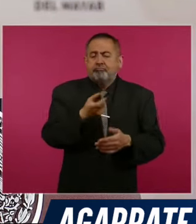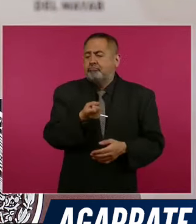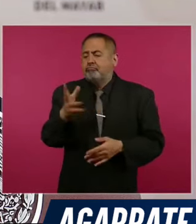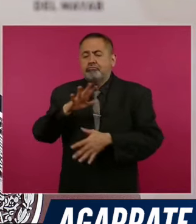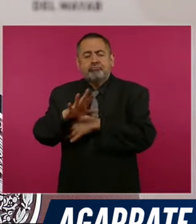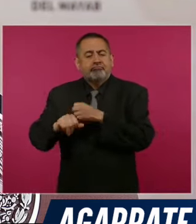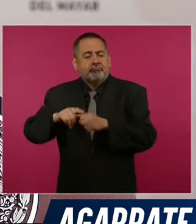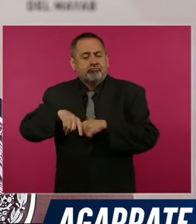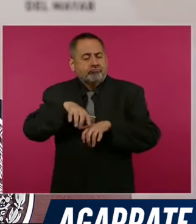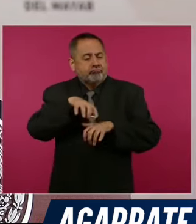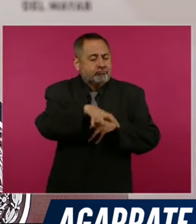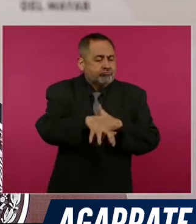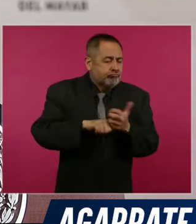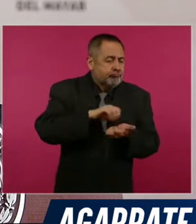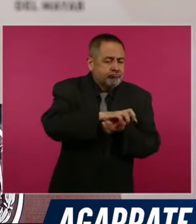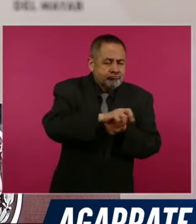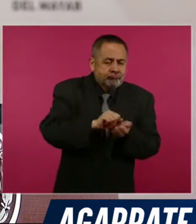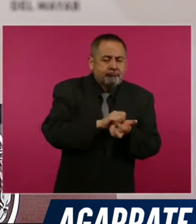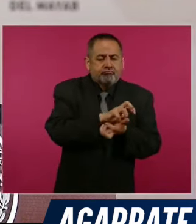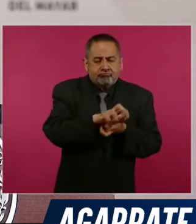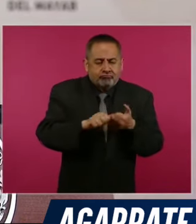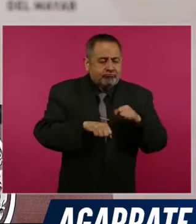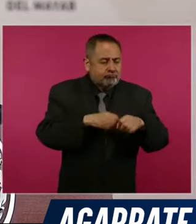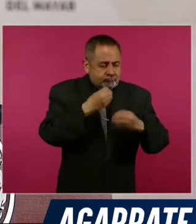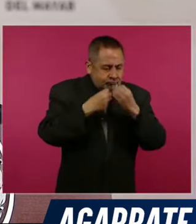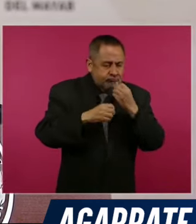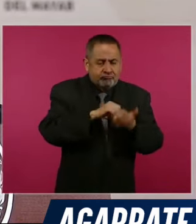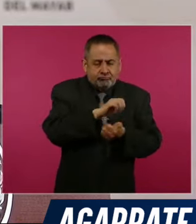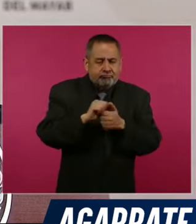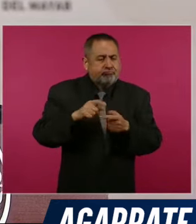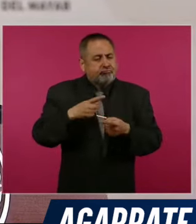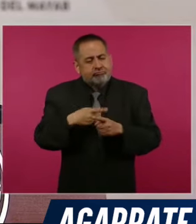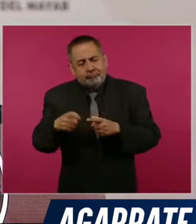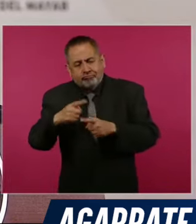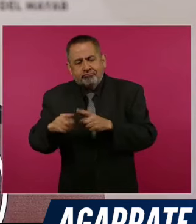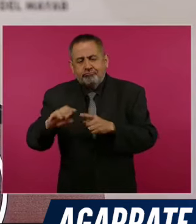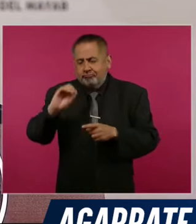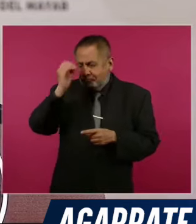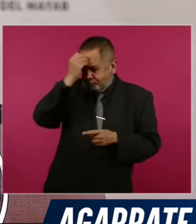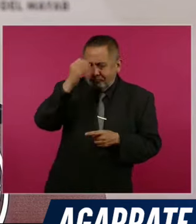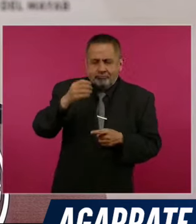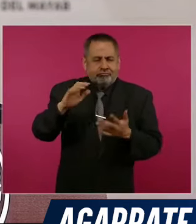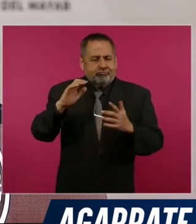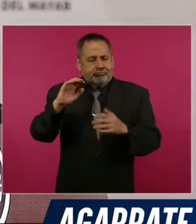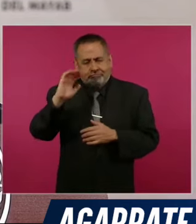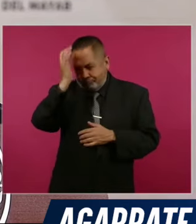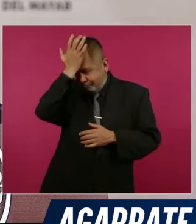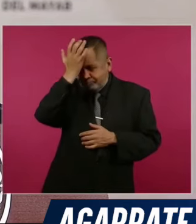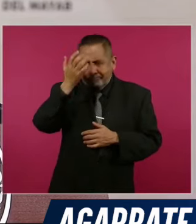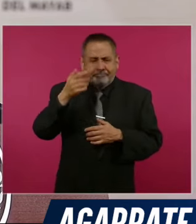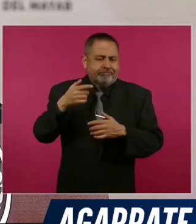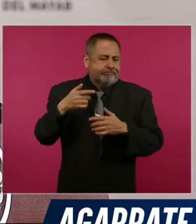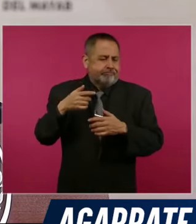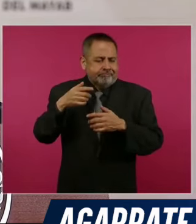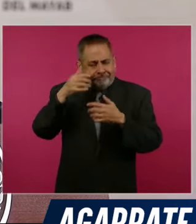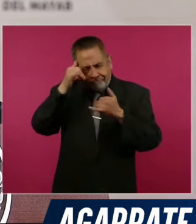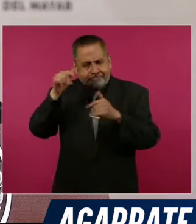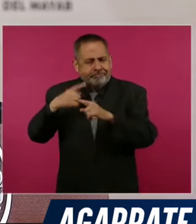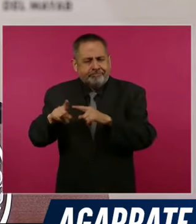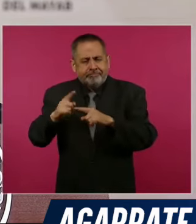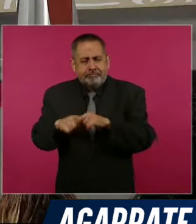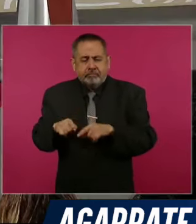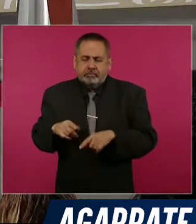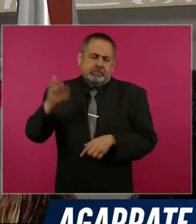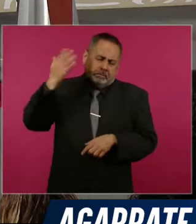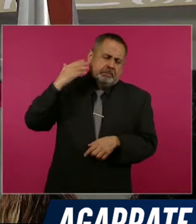este ya sea eh bovinos borregos se